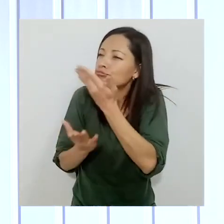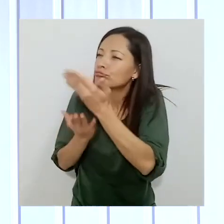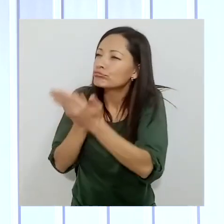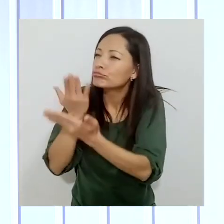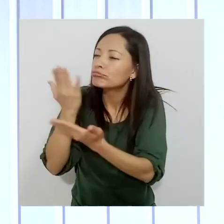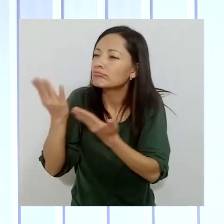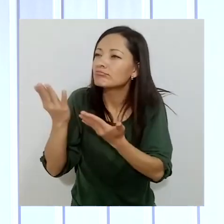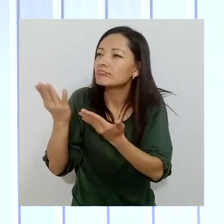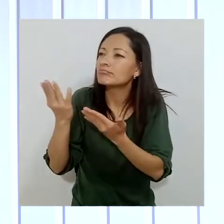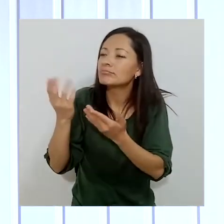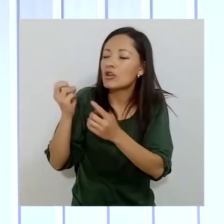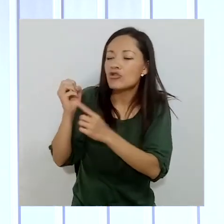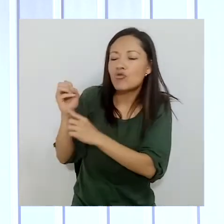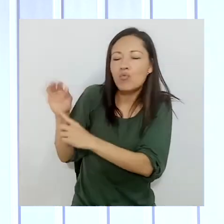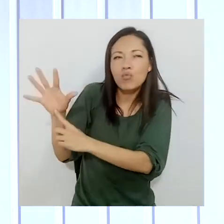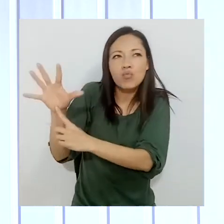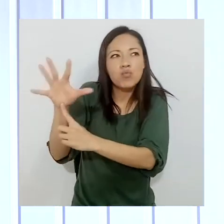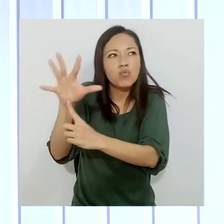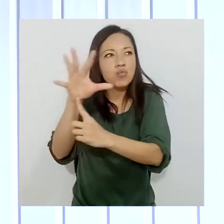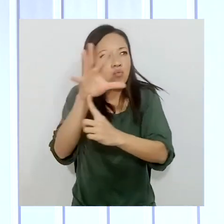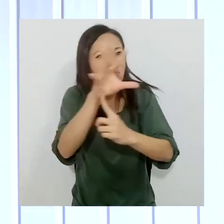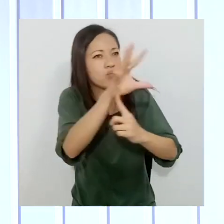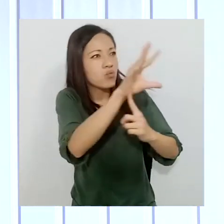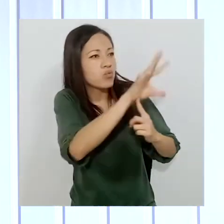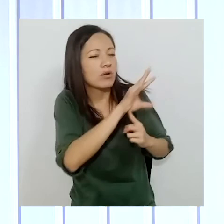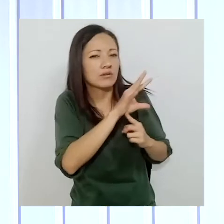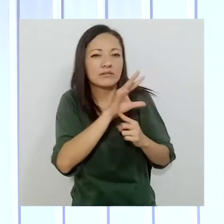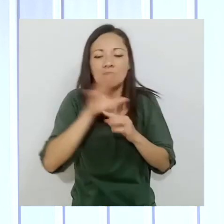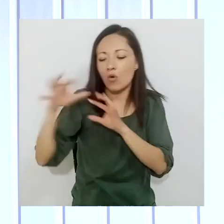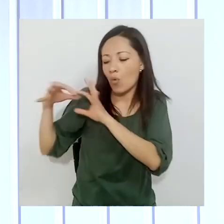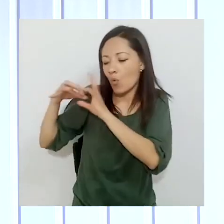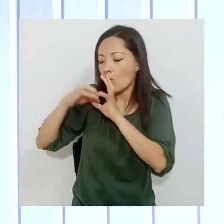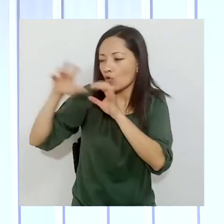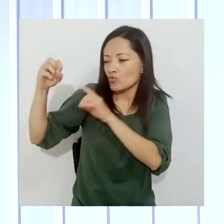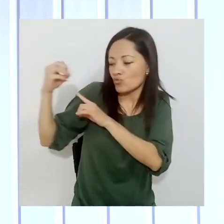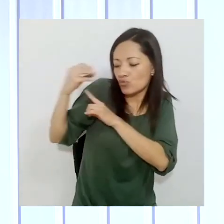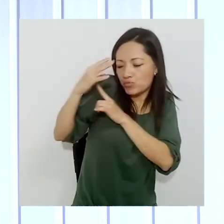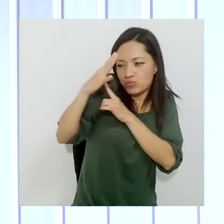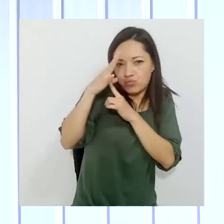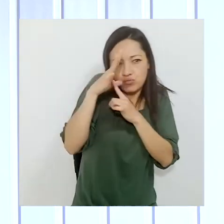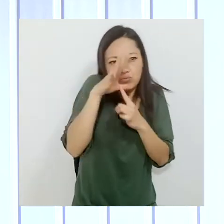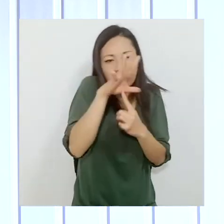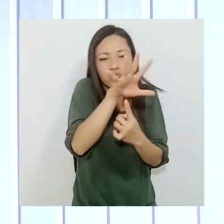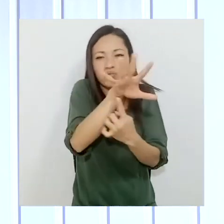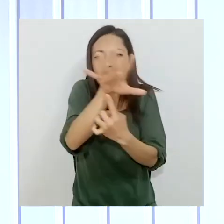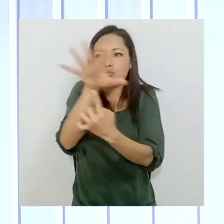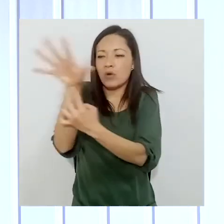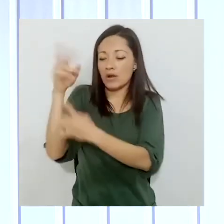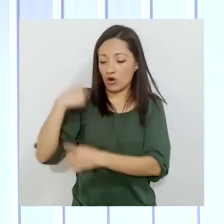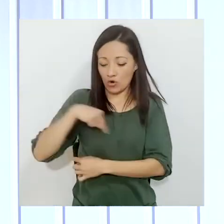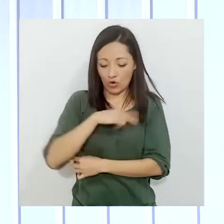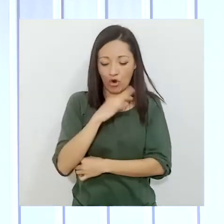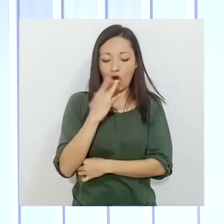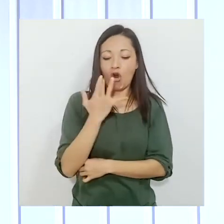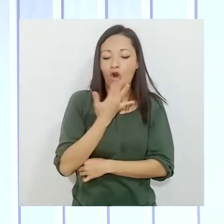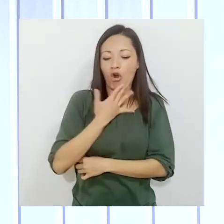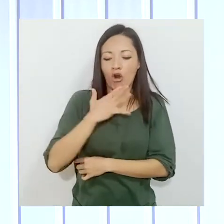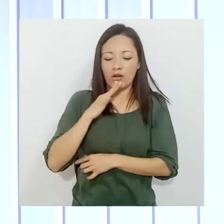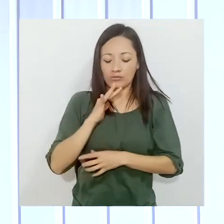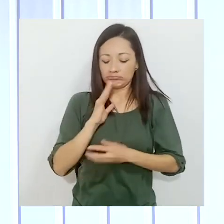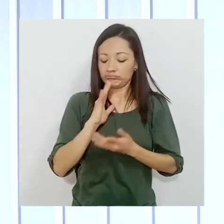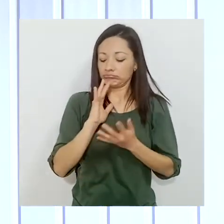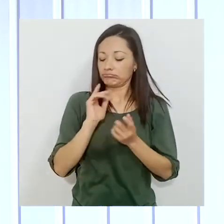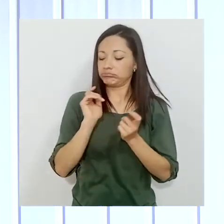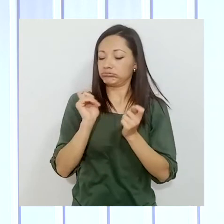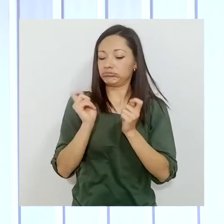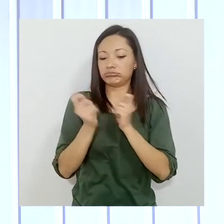luz brille con tu luz. Y que nuestros matices, Señor, sean completamente usados en una